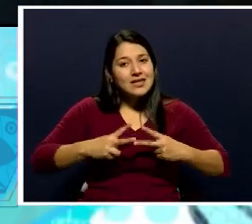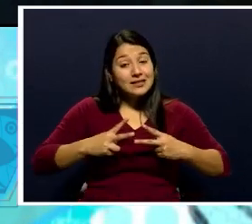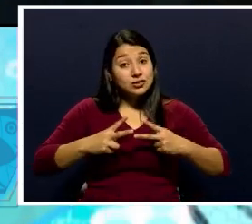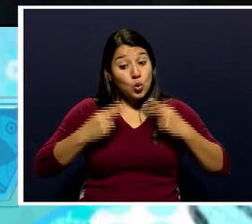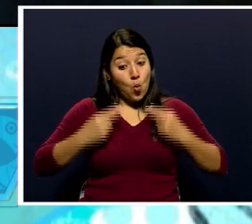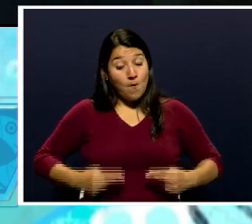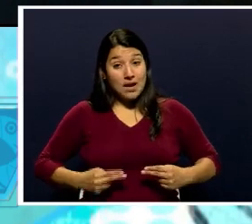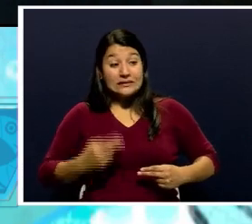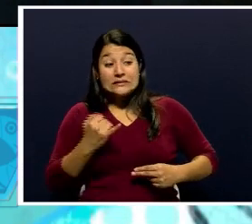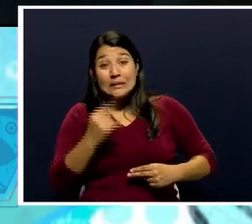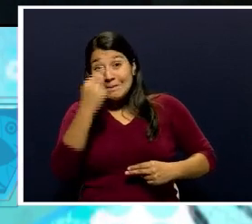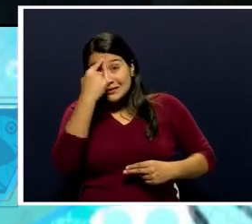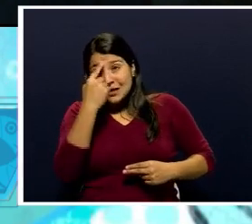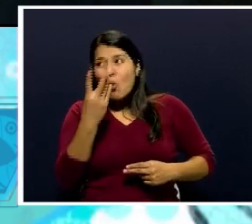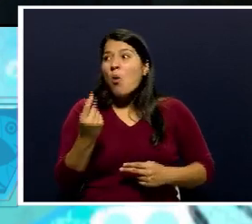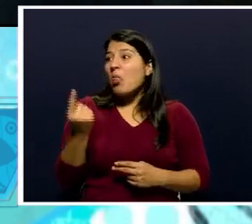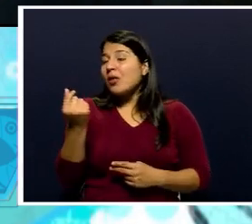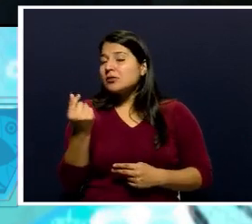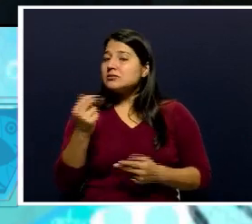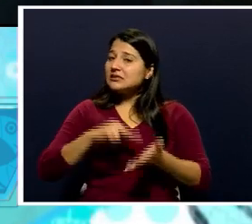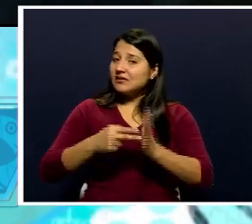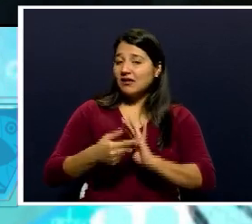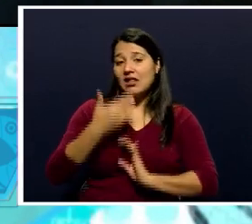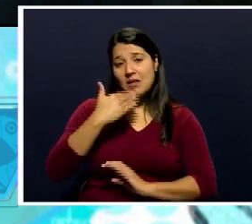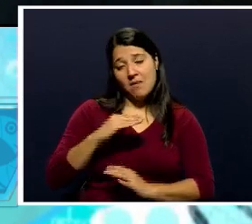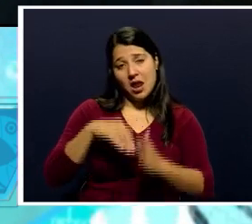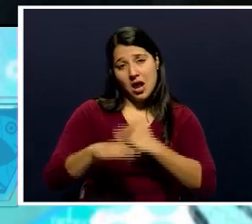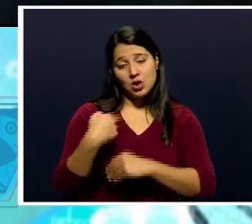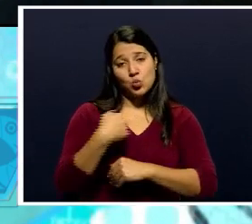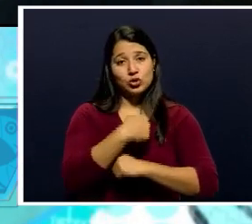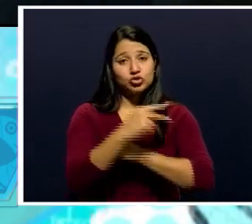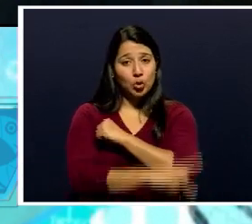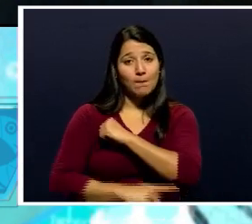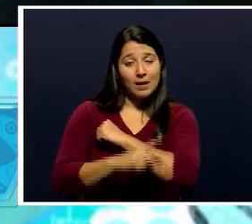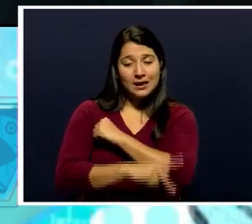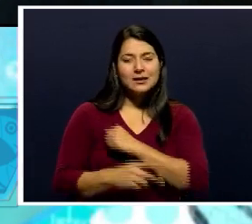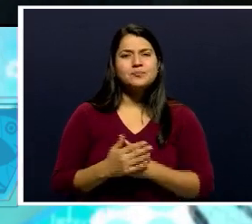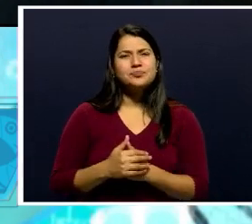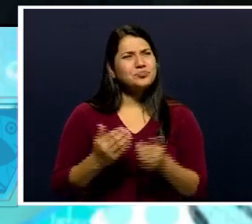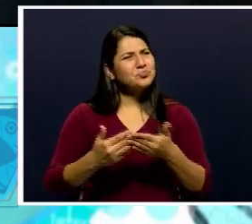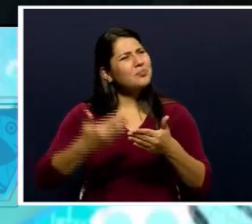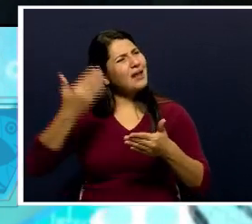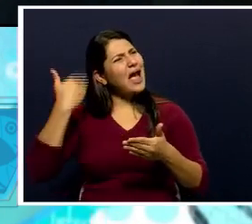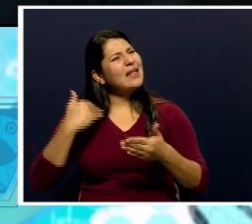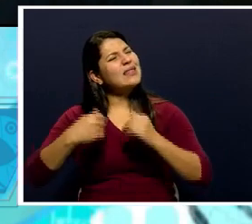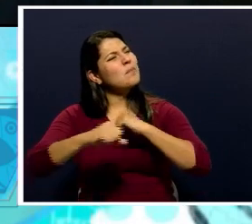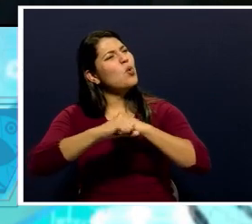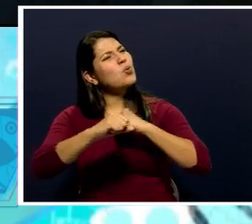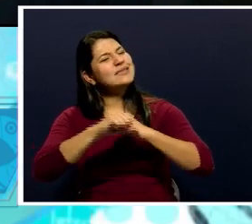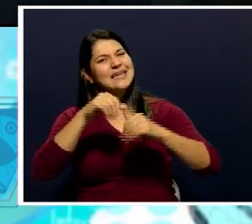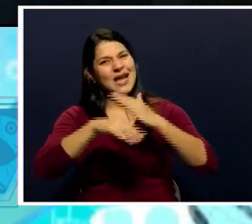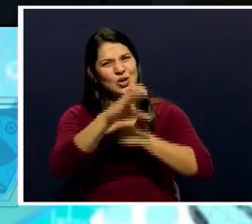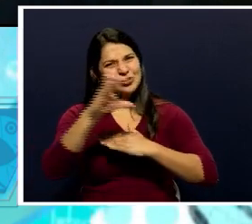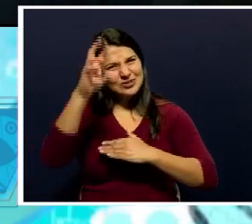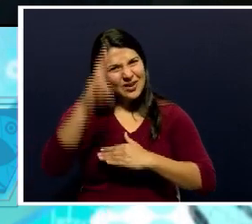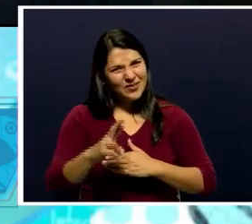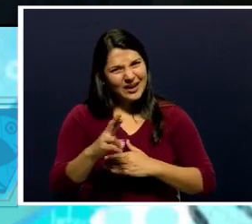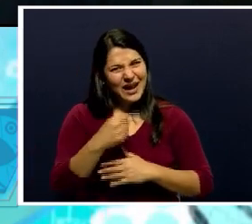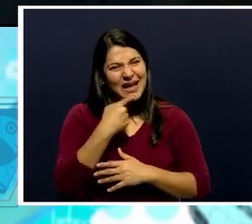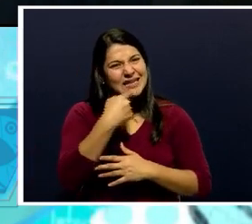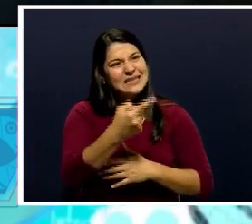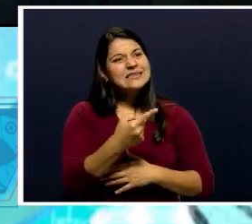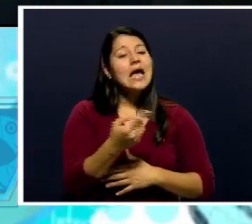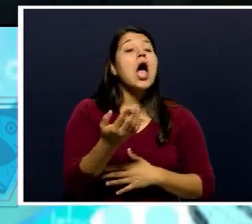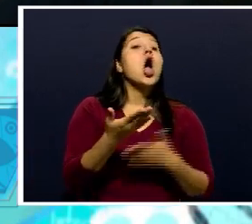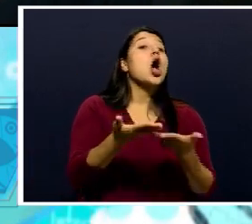país. Había una antigua propaganda, una antigua publicidad en televisión de las cosas que no tenían precio y de las que sí